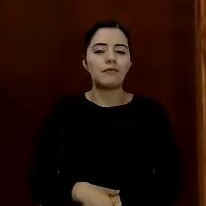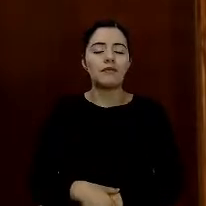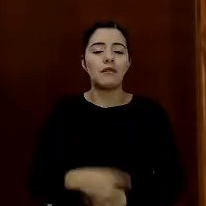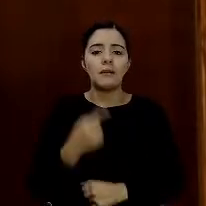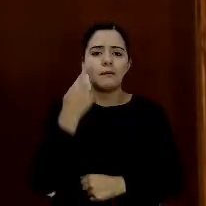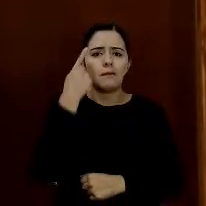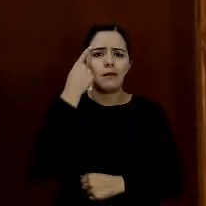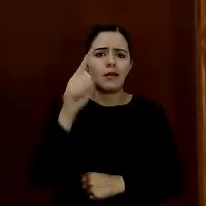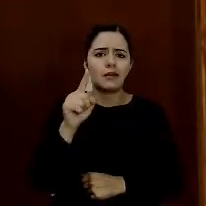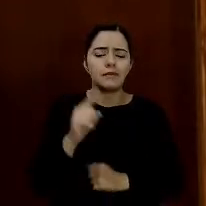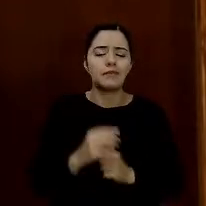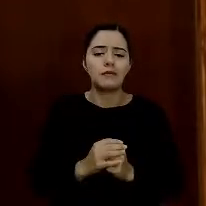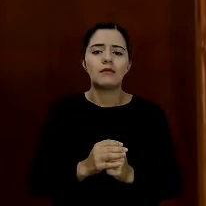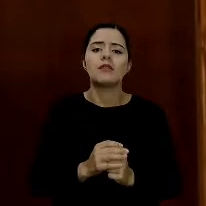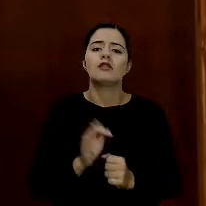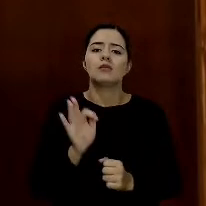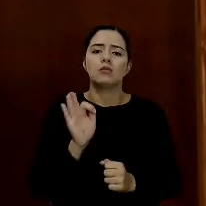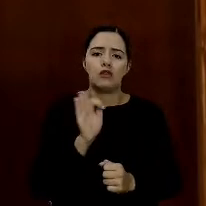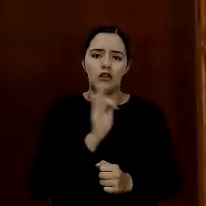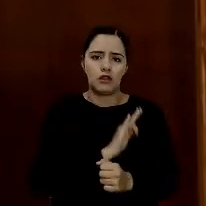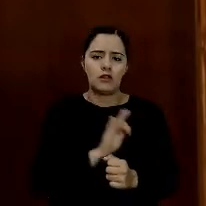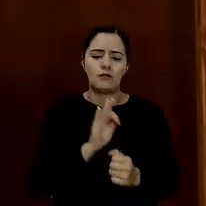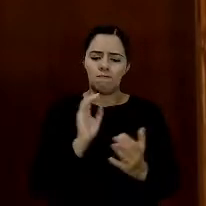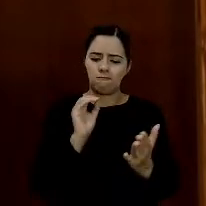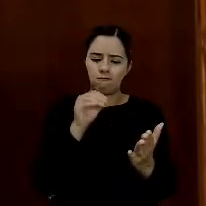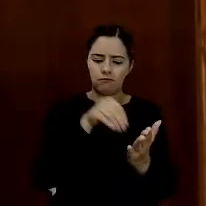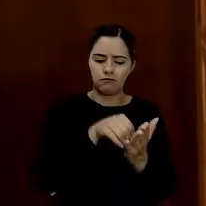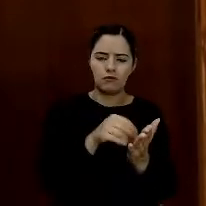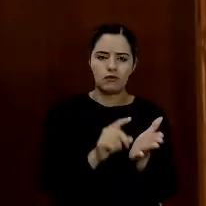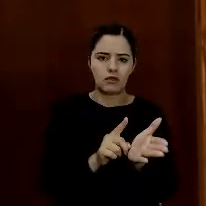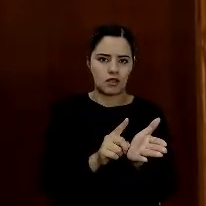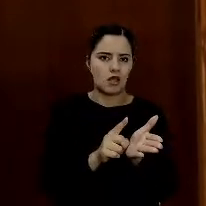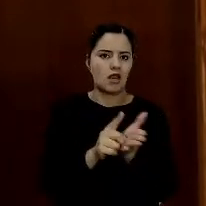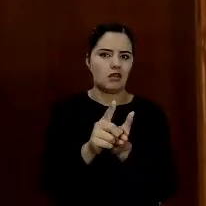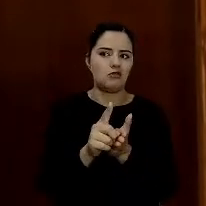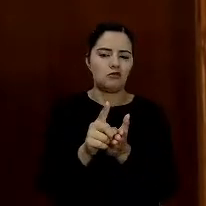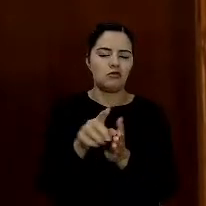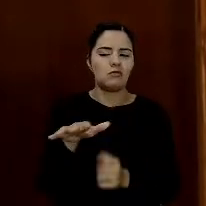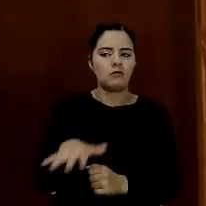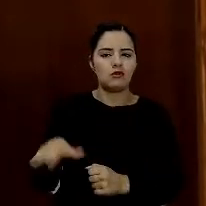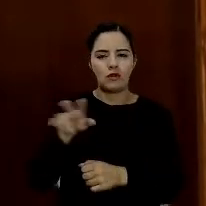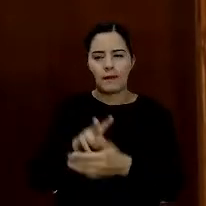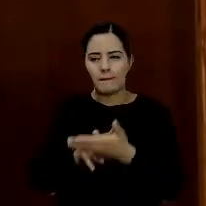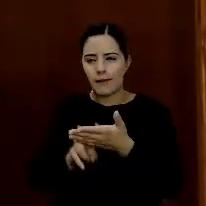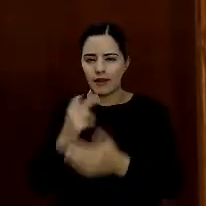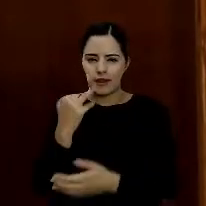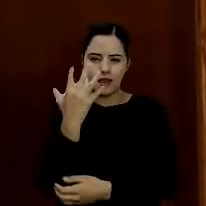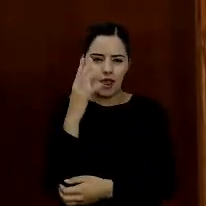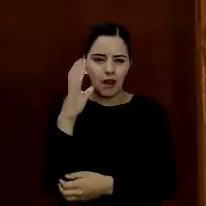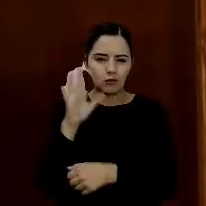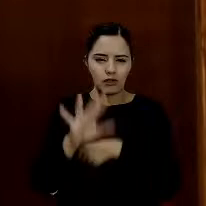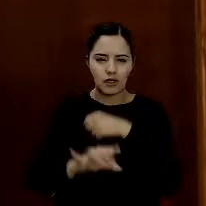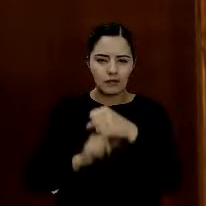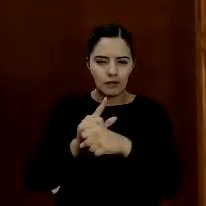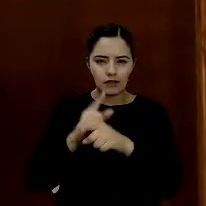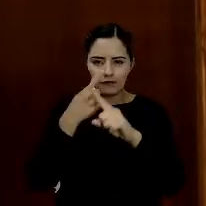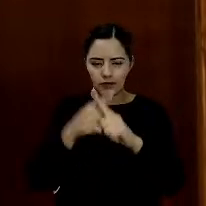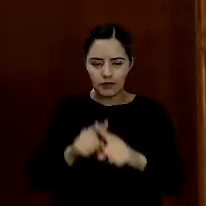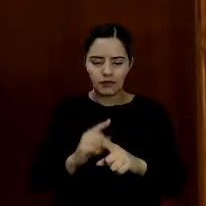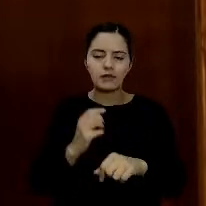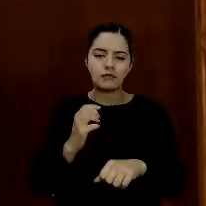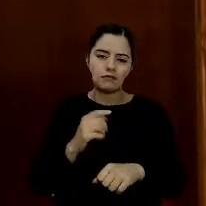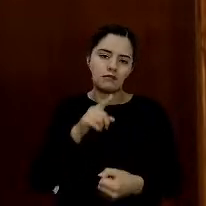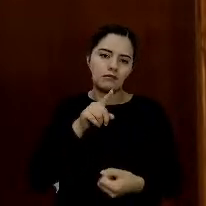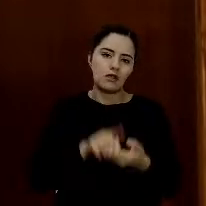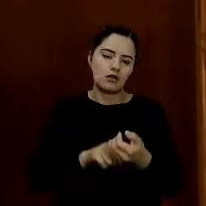para instituir los derechos de la naturaleza en el Estado de México. Para que,